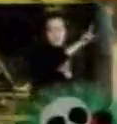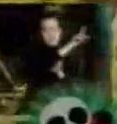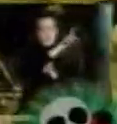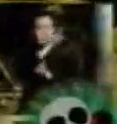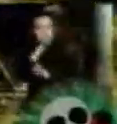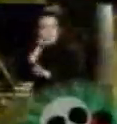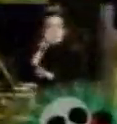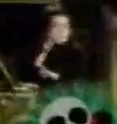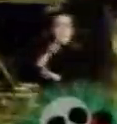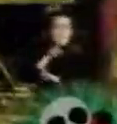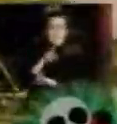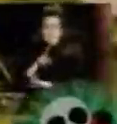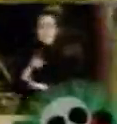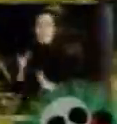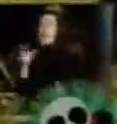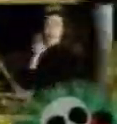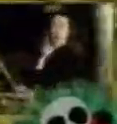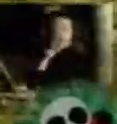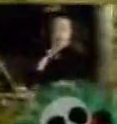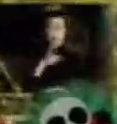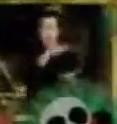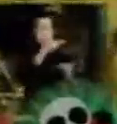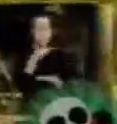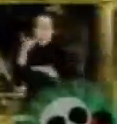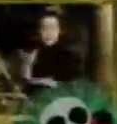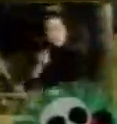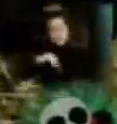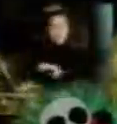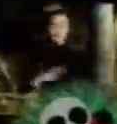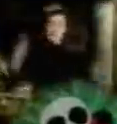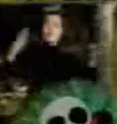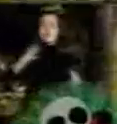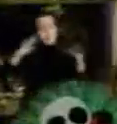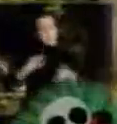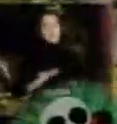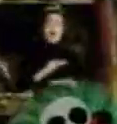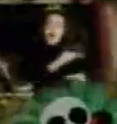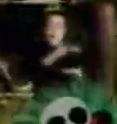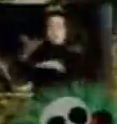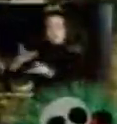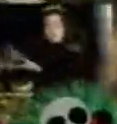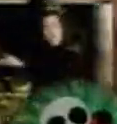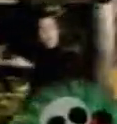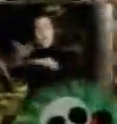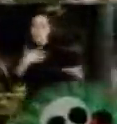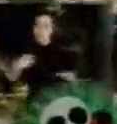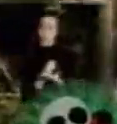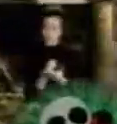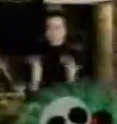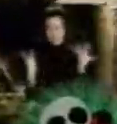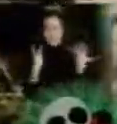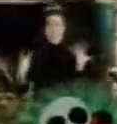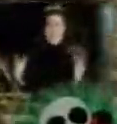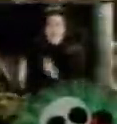Cualquiera que nos pida ayuda, Canarias debe hermanarse y unidas a